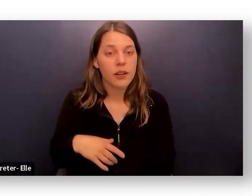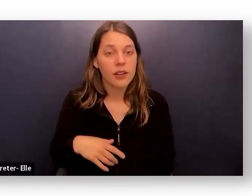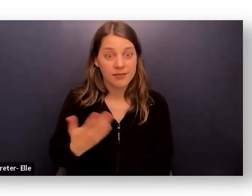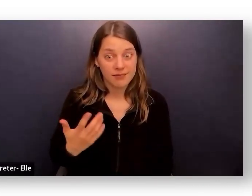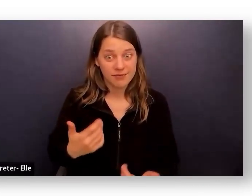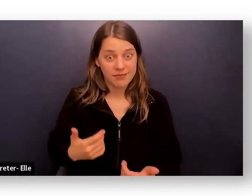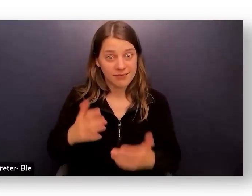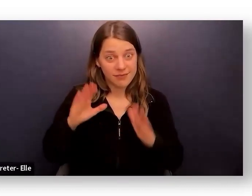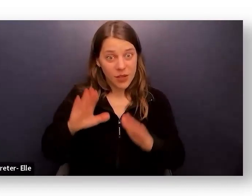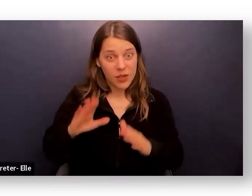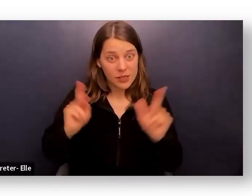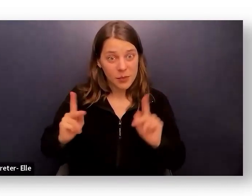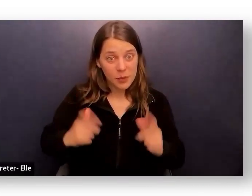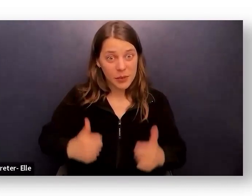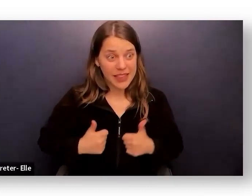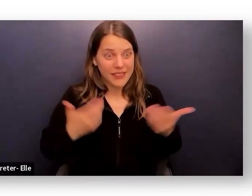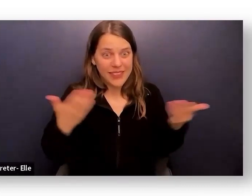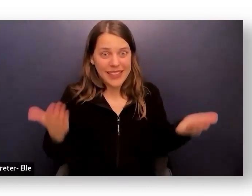del Clima.